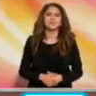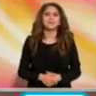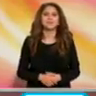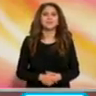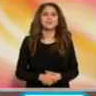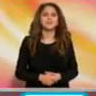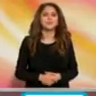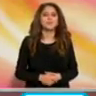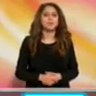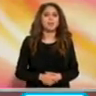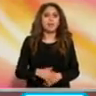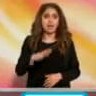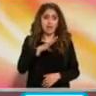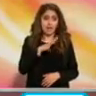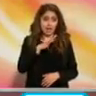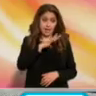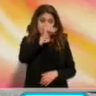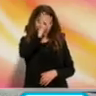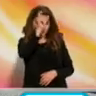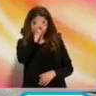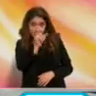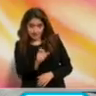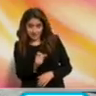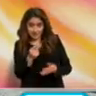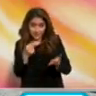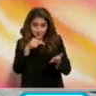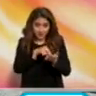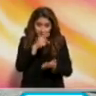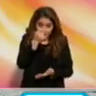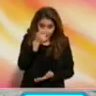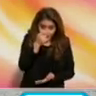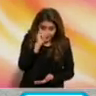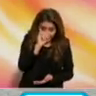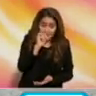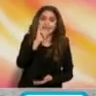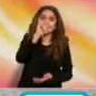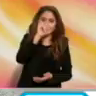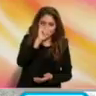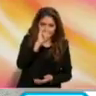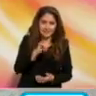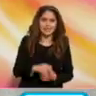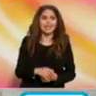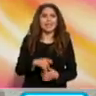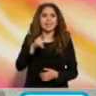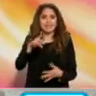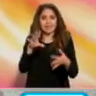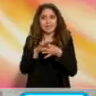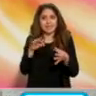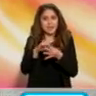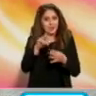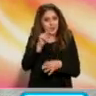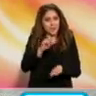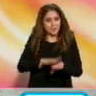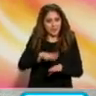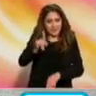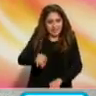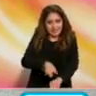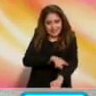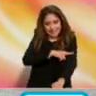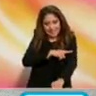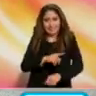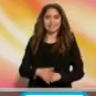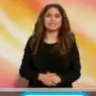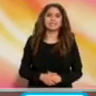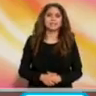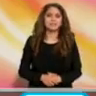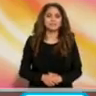Hay un personajito pequeño en escena. sí. Ya no me la cuentes más, para que no me la vas a como